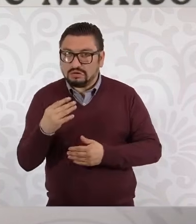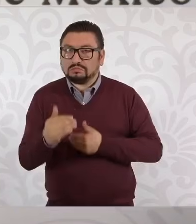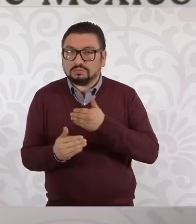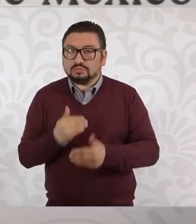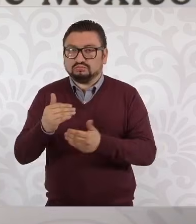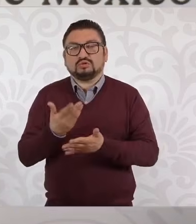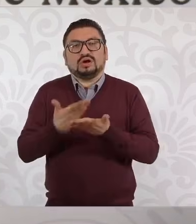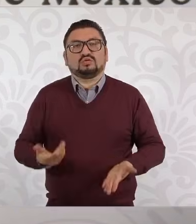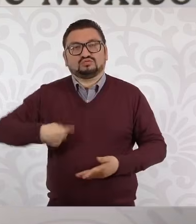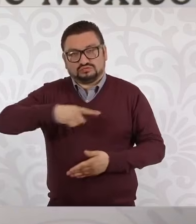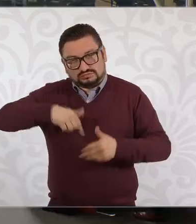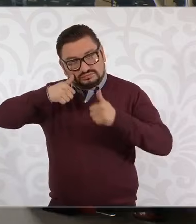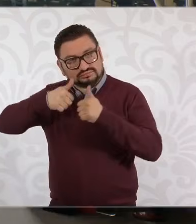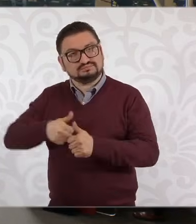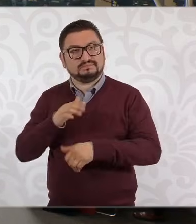especial énfasis en ello.